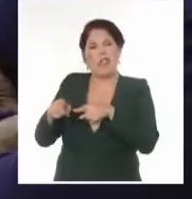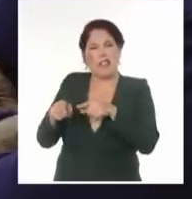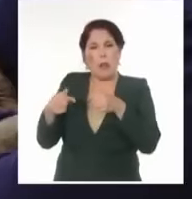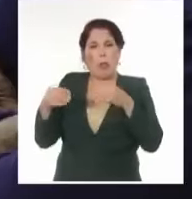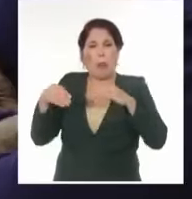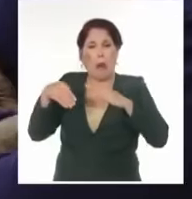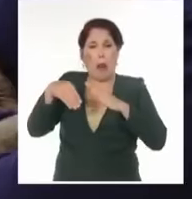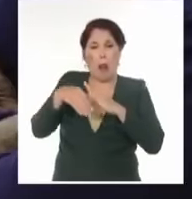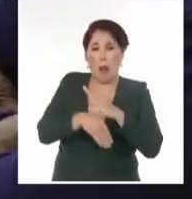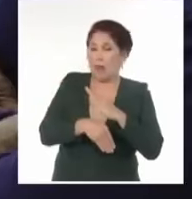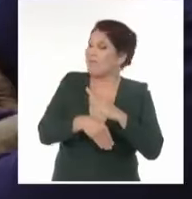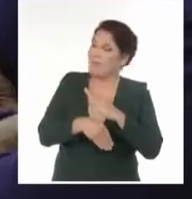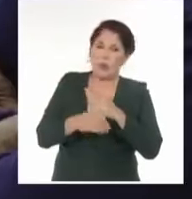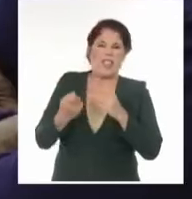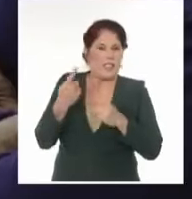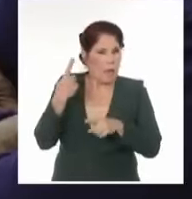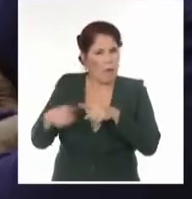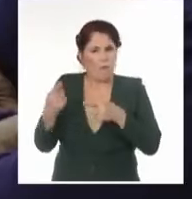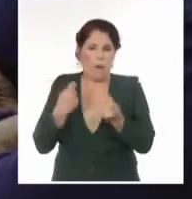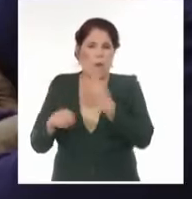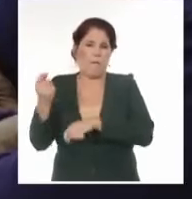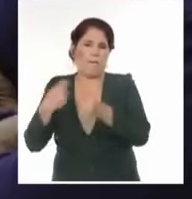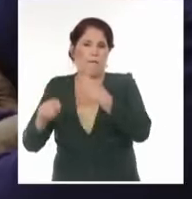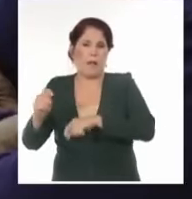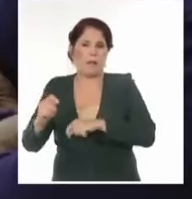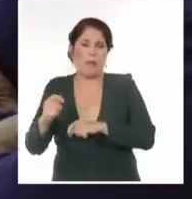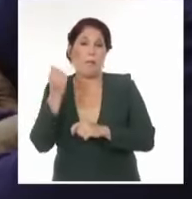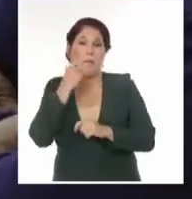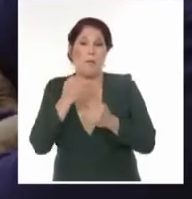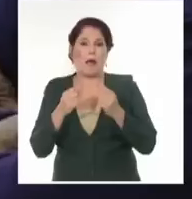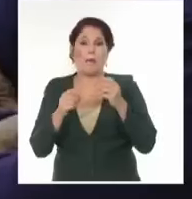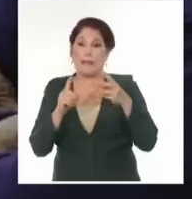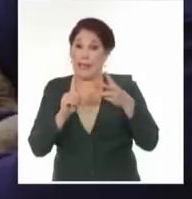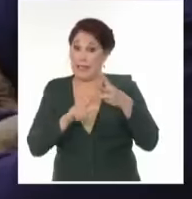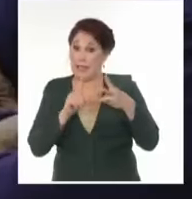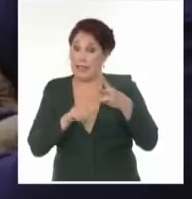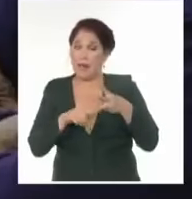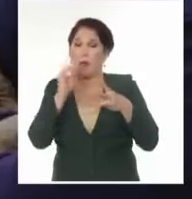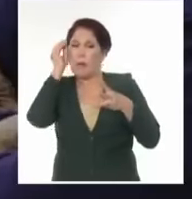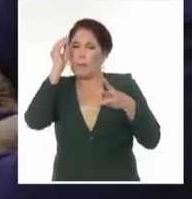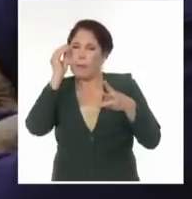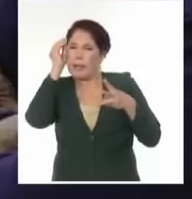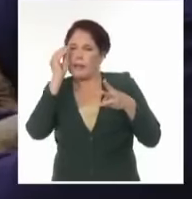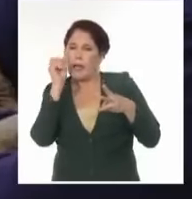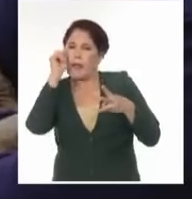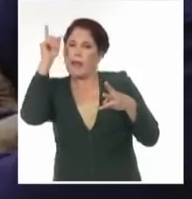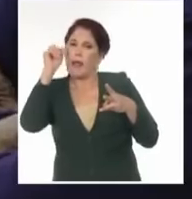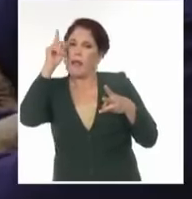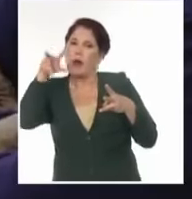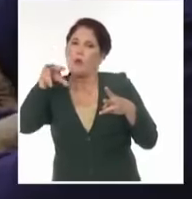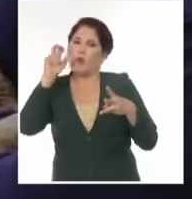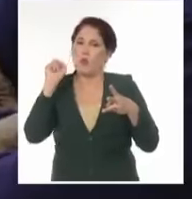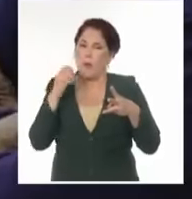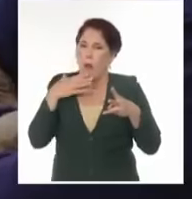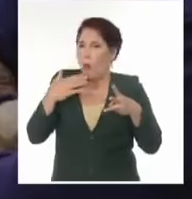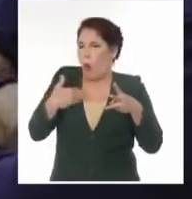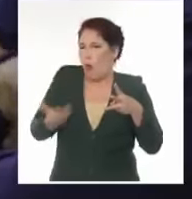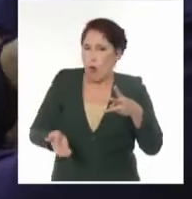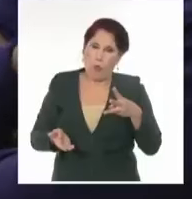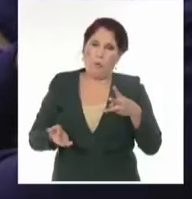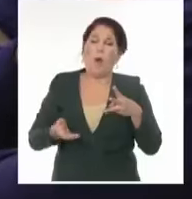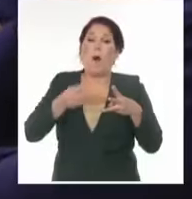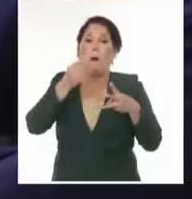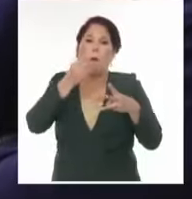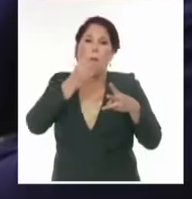debilita las capacidades exportadoras de nuestro sector exportador. Y un tercer elemento donde hay que pensar y generar ideas es hasta dónde se extiende